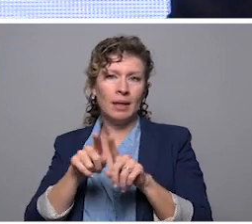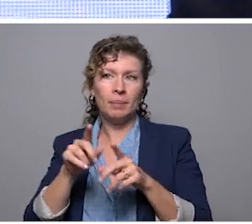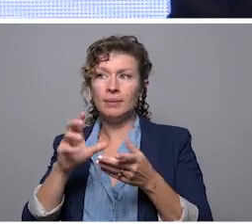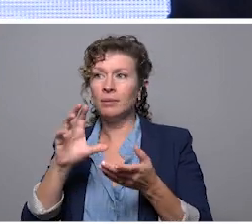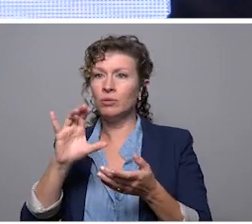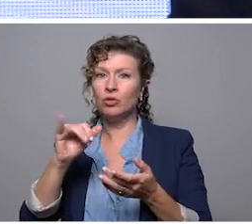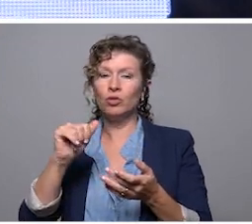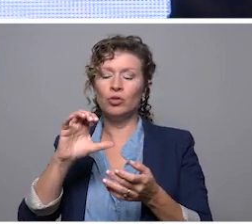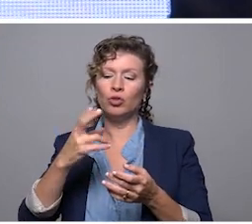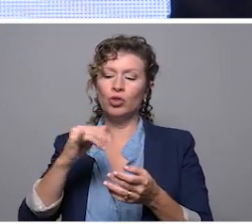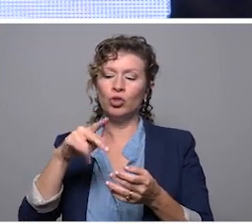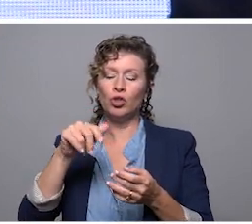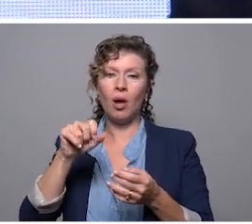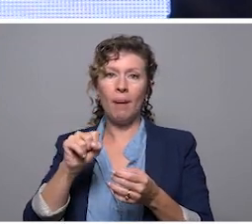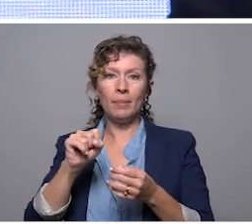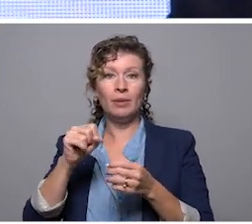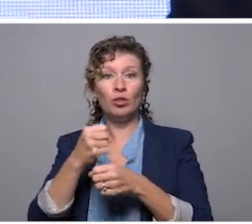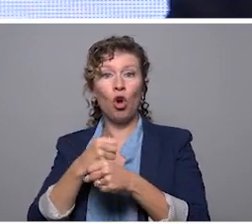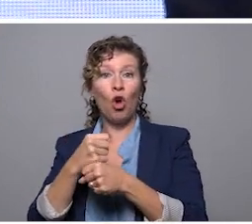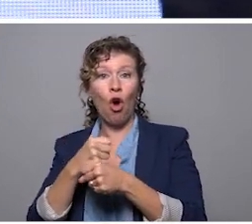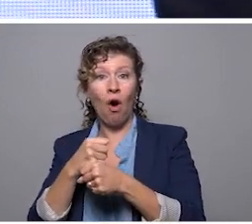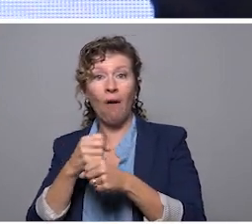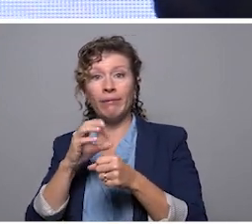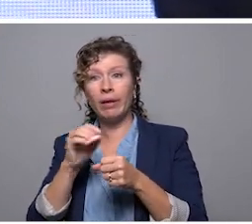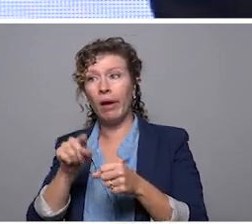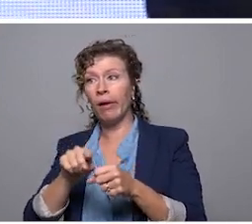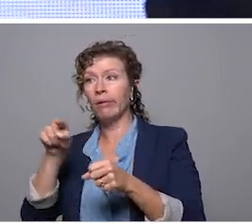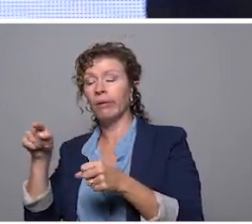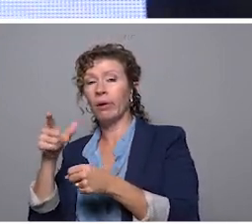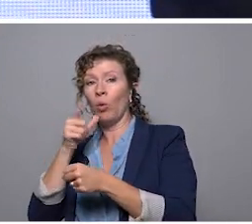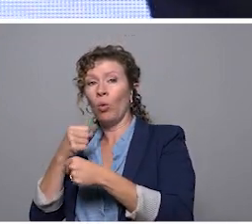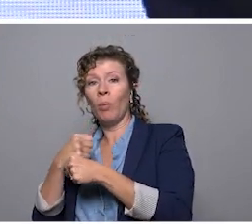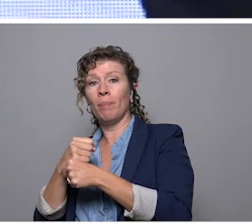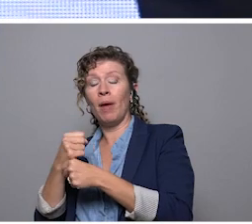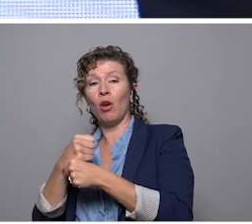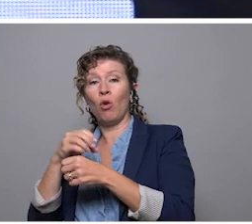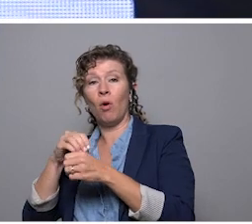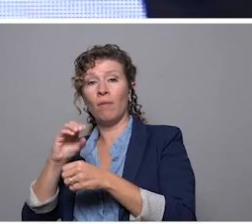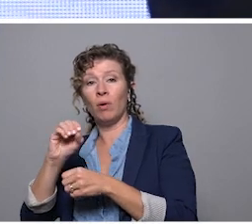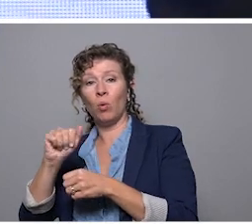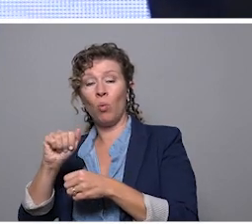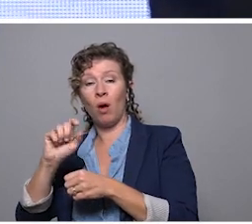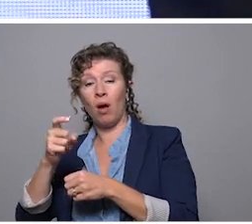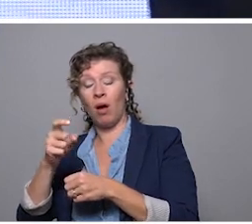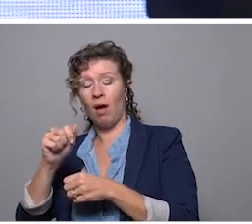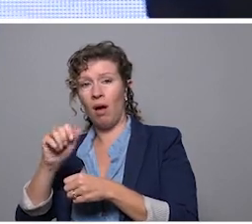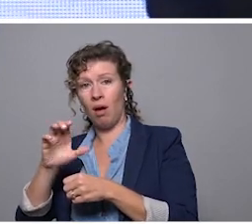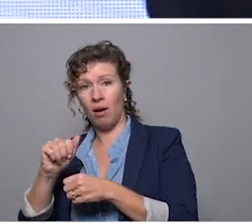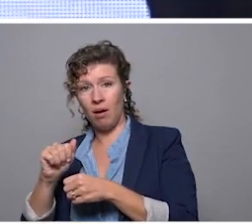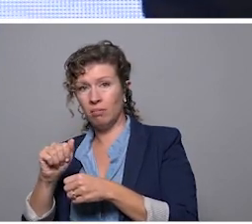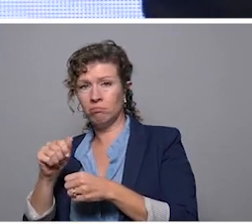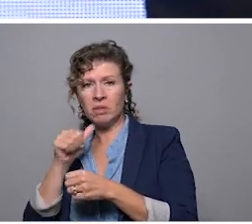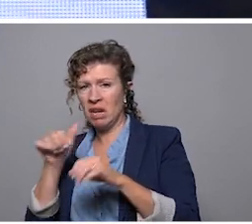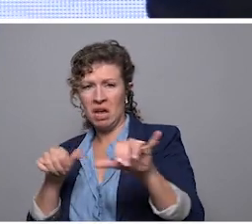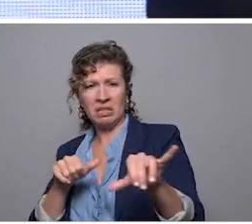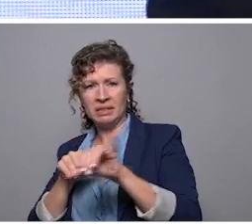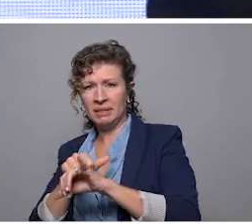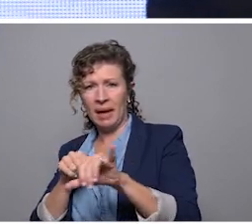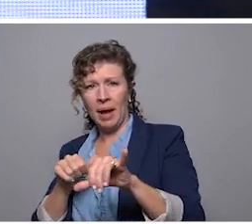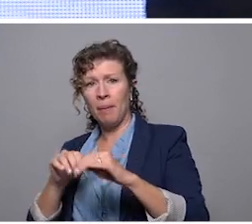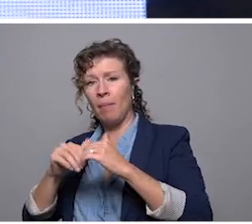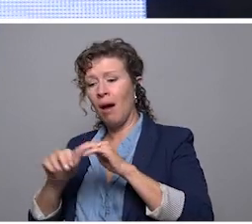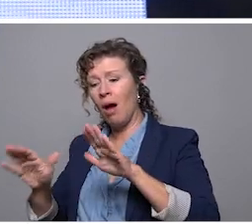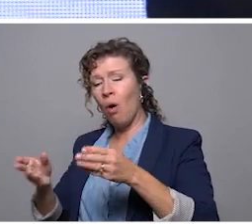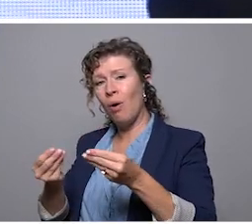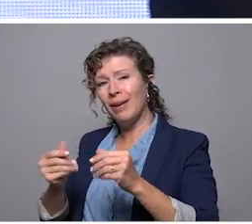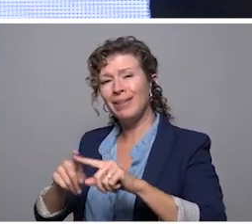Oaxaca Sí porque la productividad la manera de organizarse y el territorio son distintas entonces hay que adaptar servicios financieros